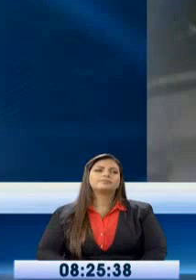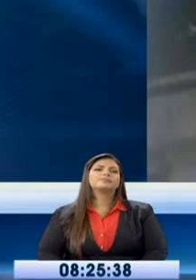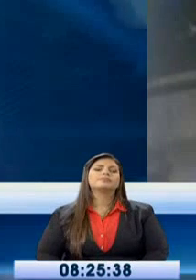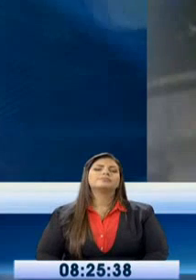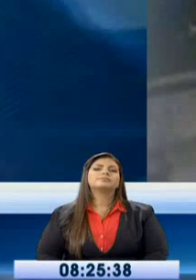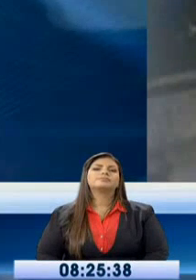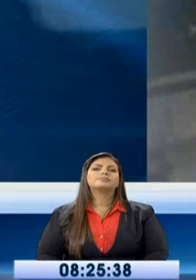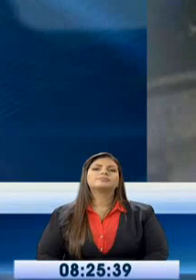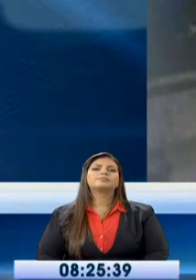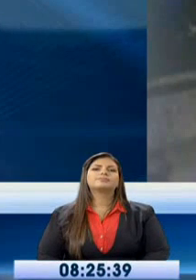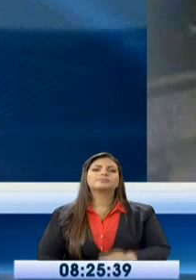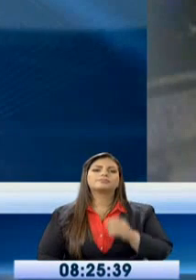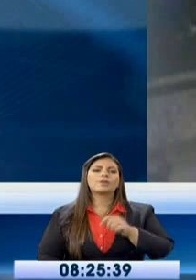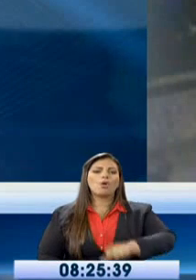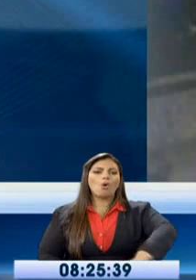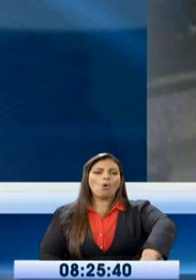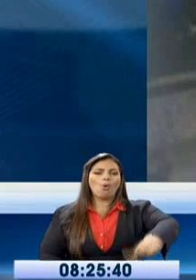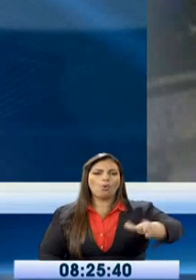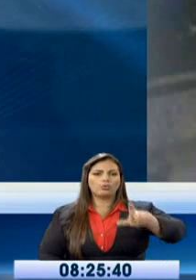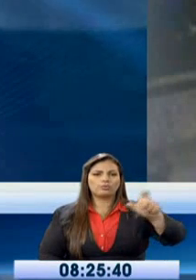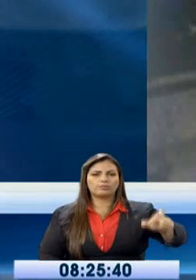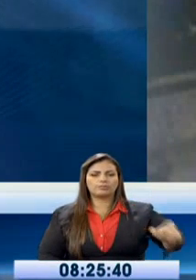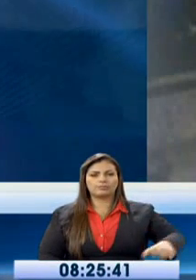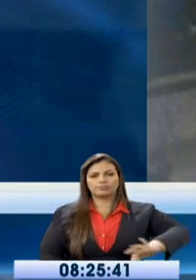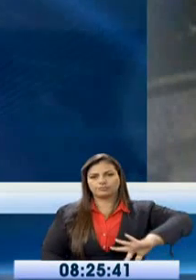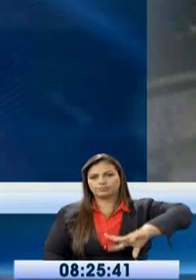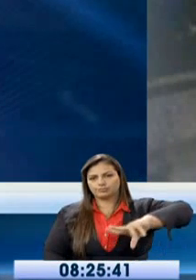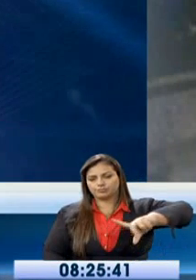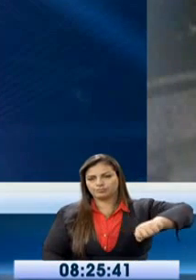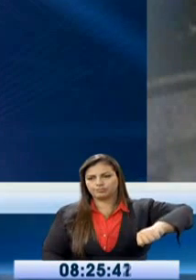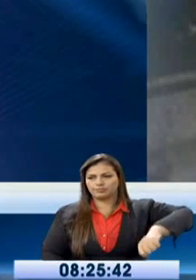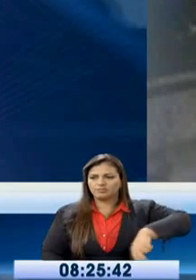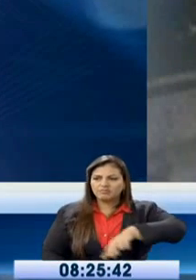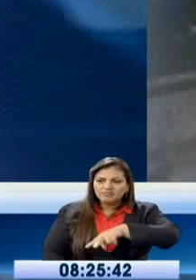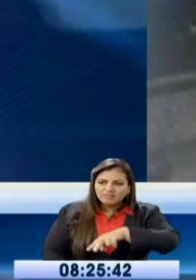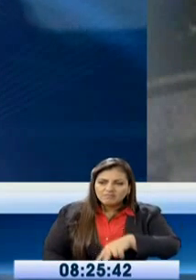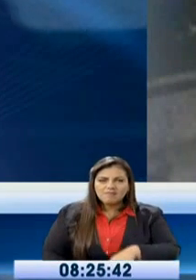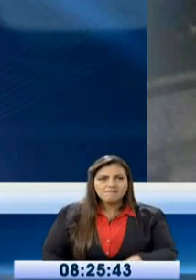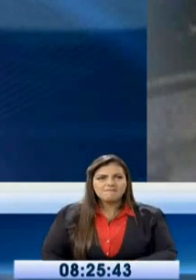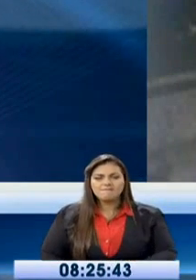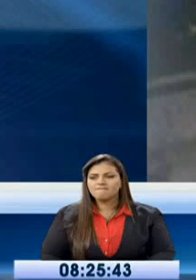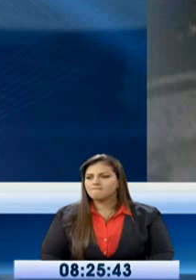fue aparentemente drogado, ¿no? Y